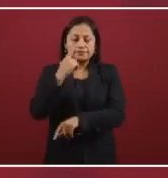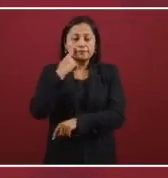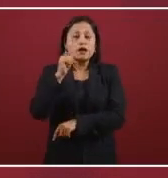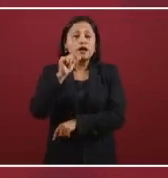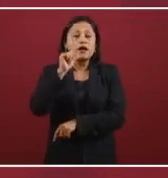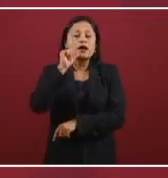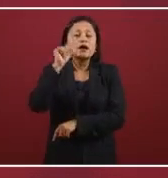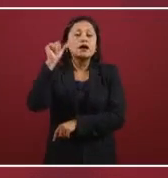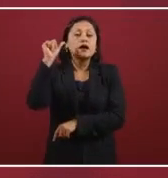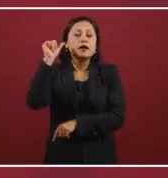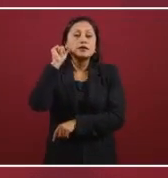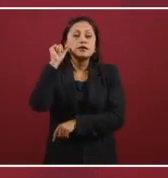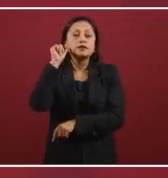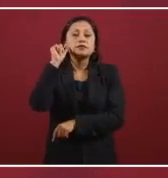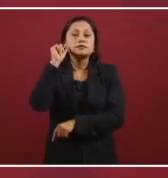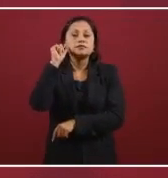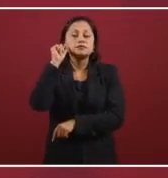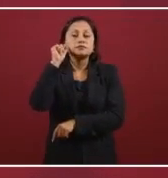pronunciamiento,